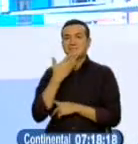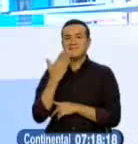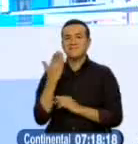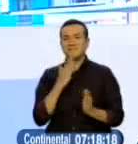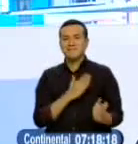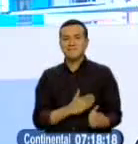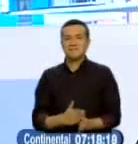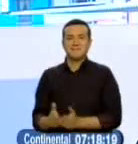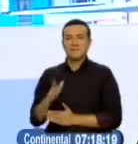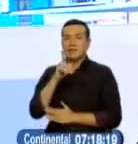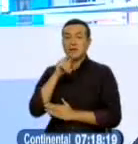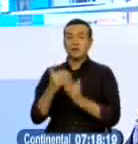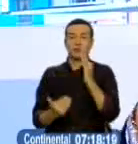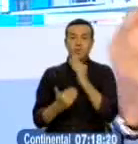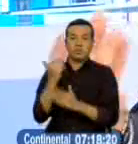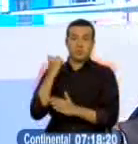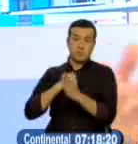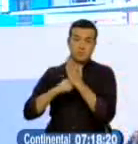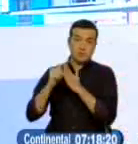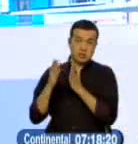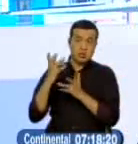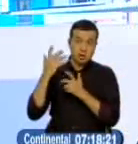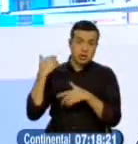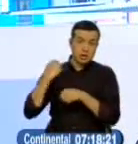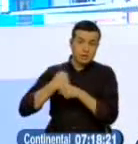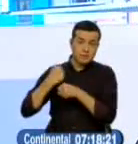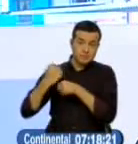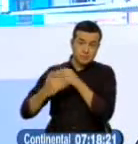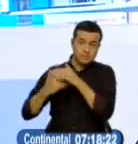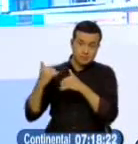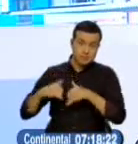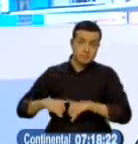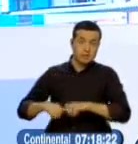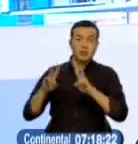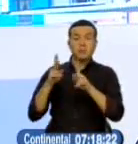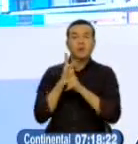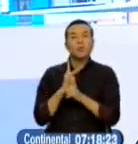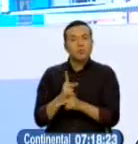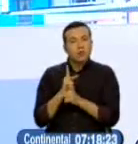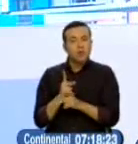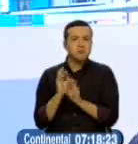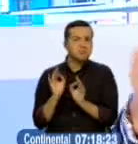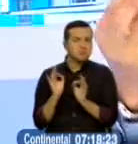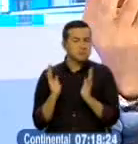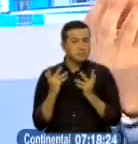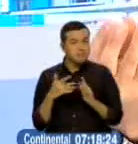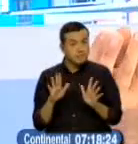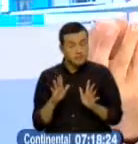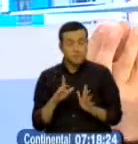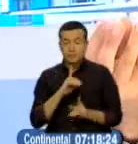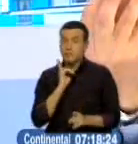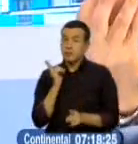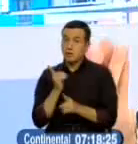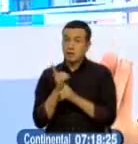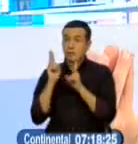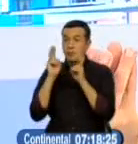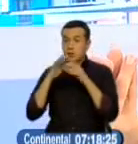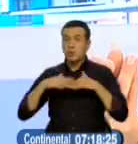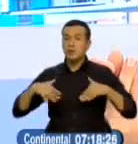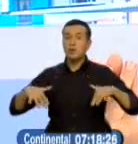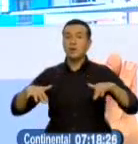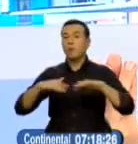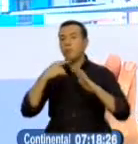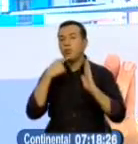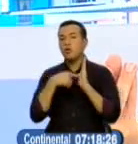caso, con el nuevo ministro. Yo creo que sí se ha avanzado, digamos, en los sistemas de cuidado y protección, pero indudablemente en coberturas, por